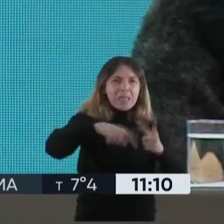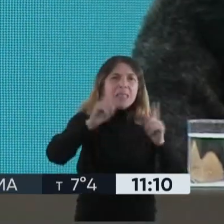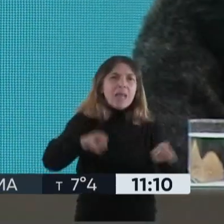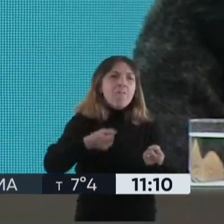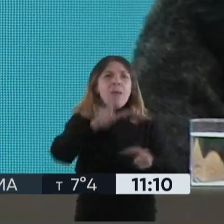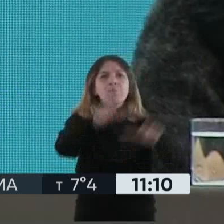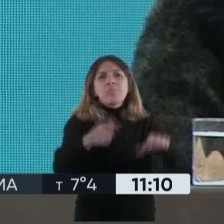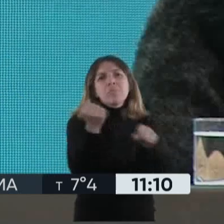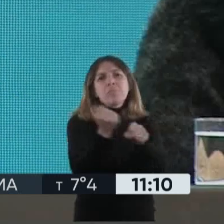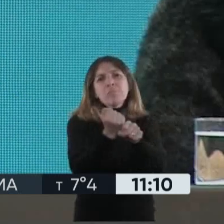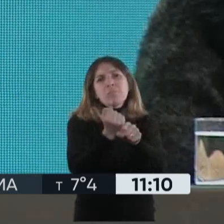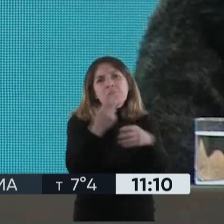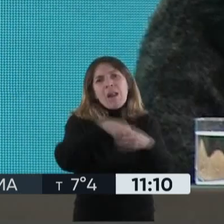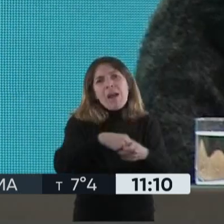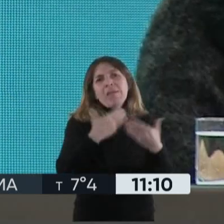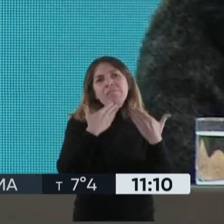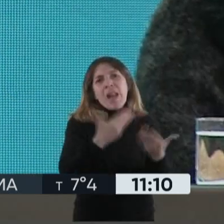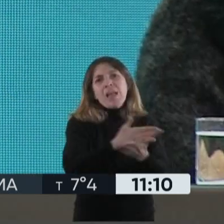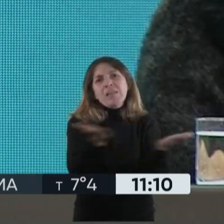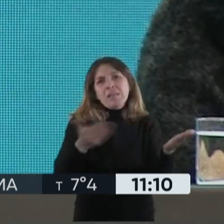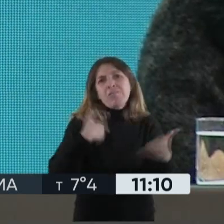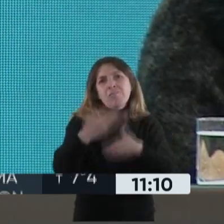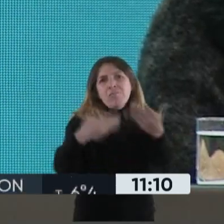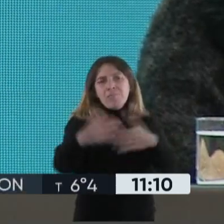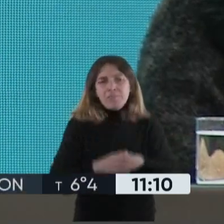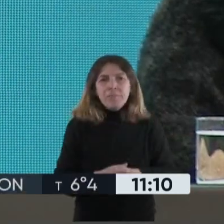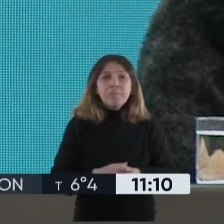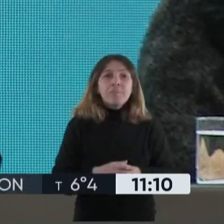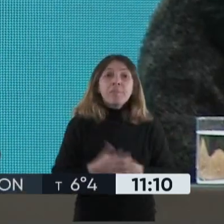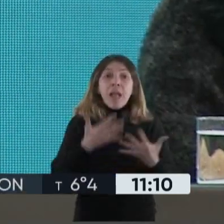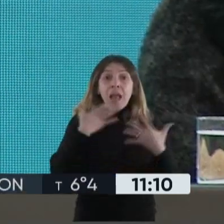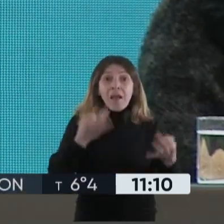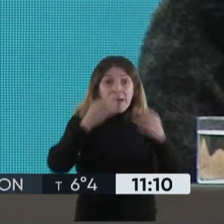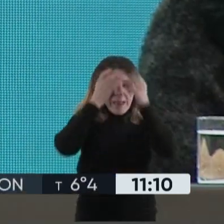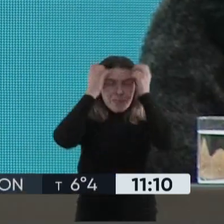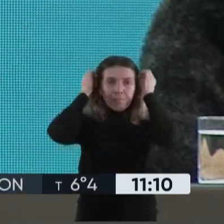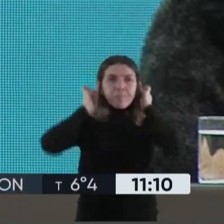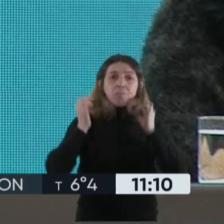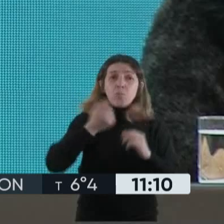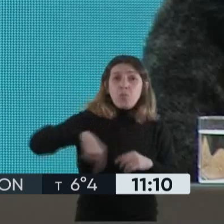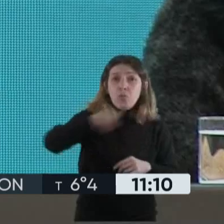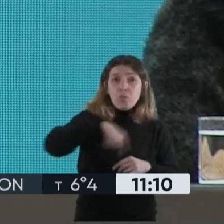los trabajadores que hacen posible todo este desarrollo. La verdad que estamos aquí